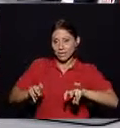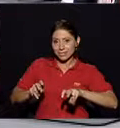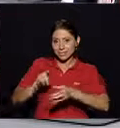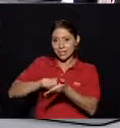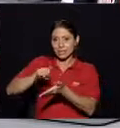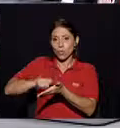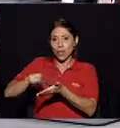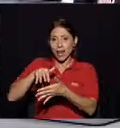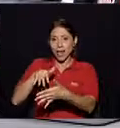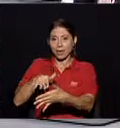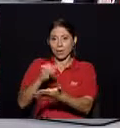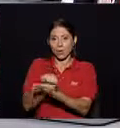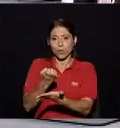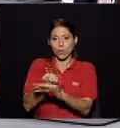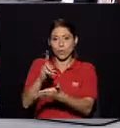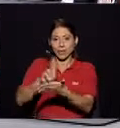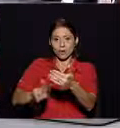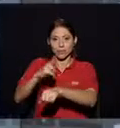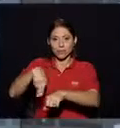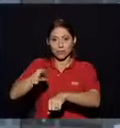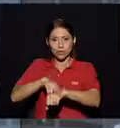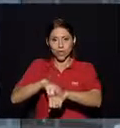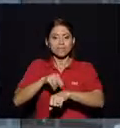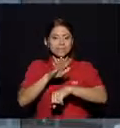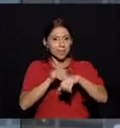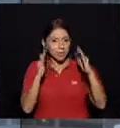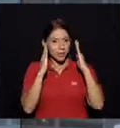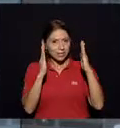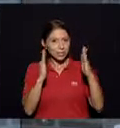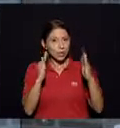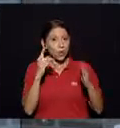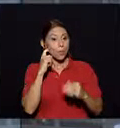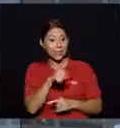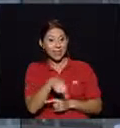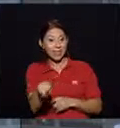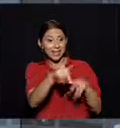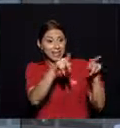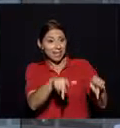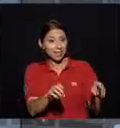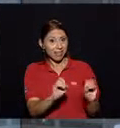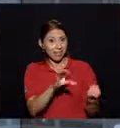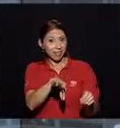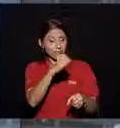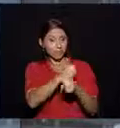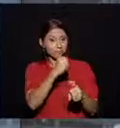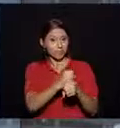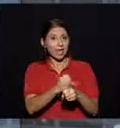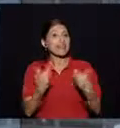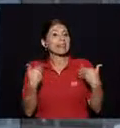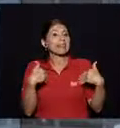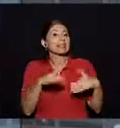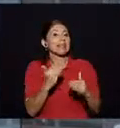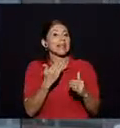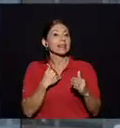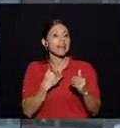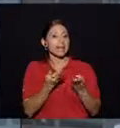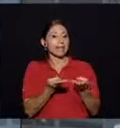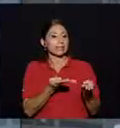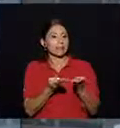Escuela de Economía de la Universidad Nacional ha hecho un llamado de atención en el sentido de que buena parte de esta gente que está desempleada ni siquiera tiene secundaria